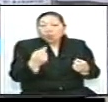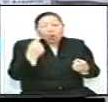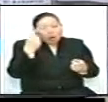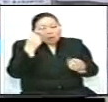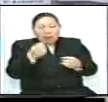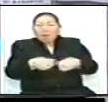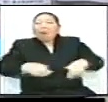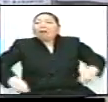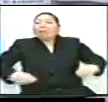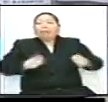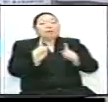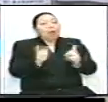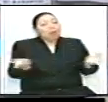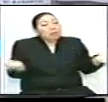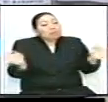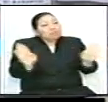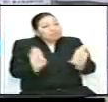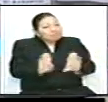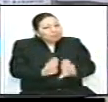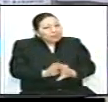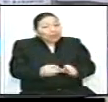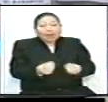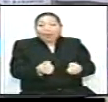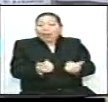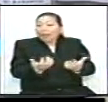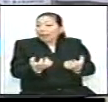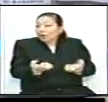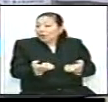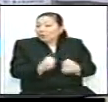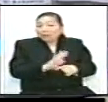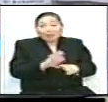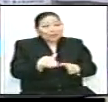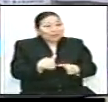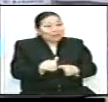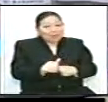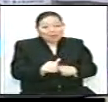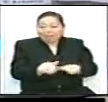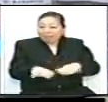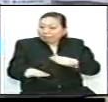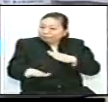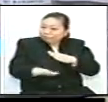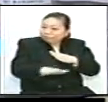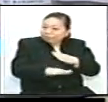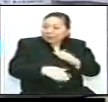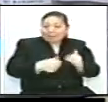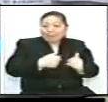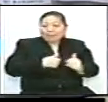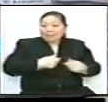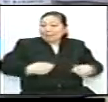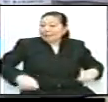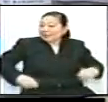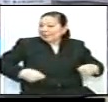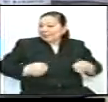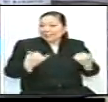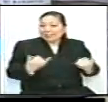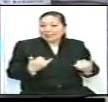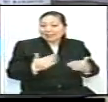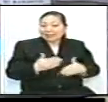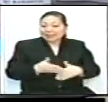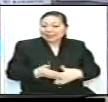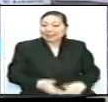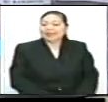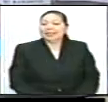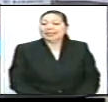cerrarlo. Pero ¿qué pasa en nuestra economía? Todo parece plano. El mismo gasto que hacemos nosotros a través